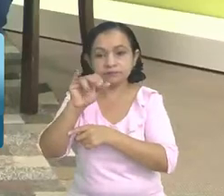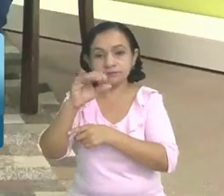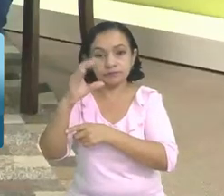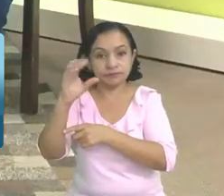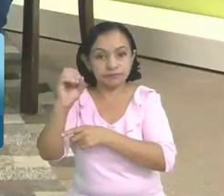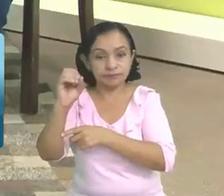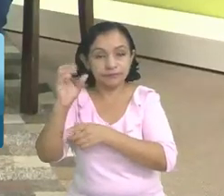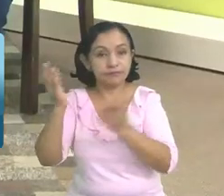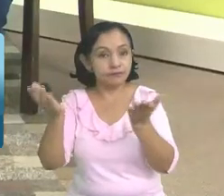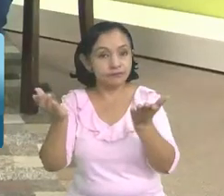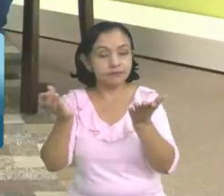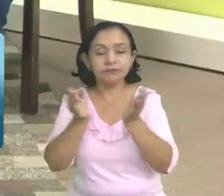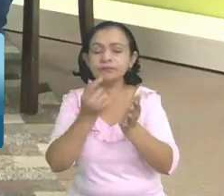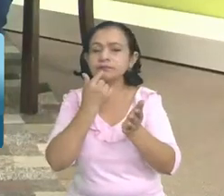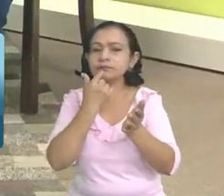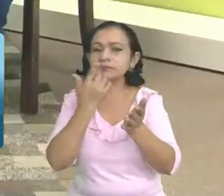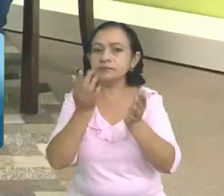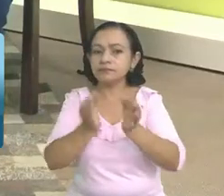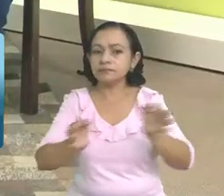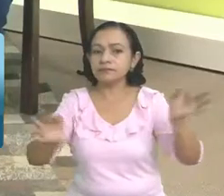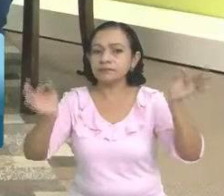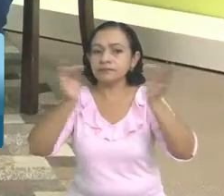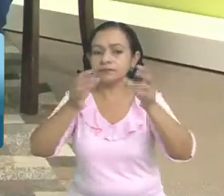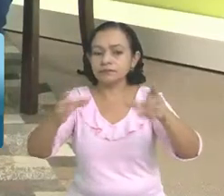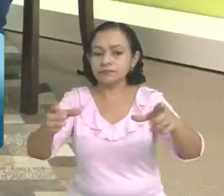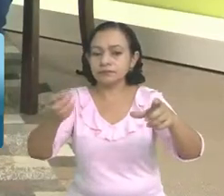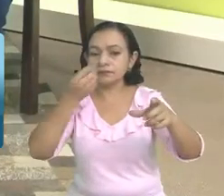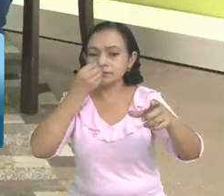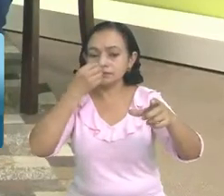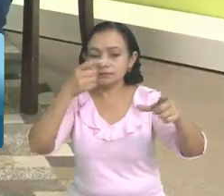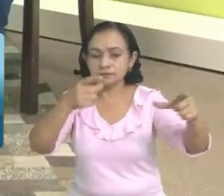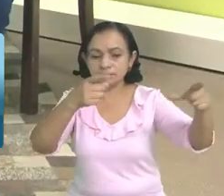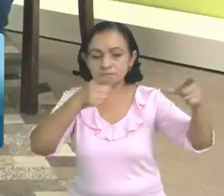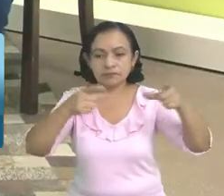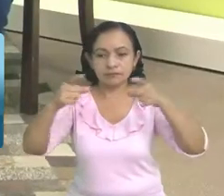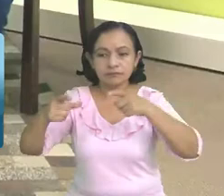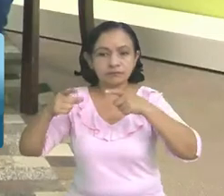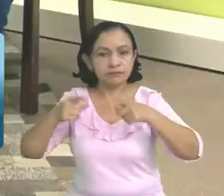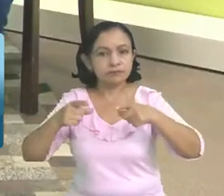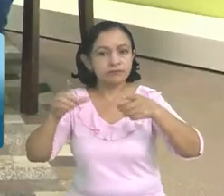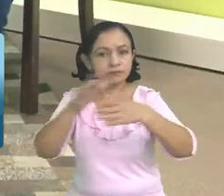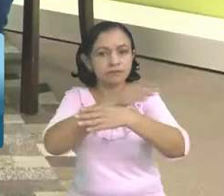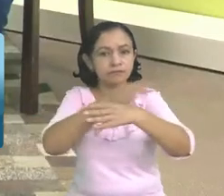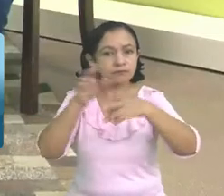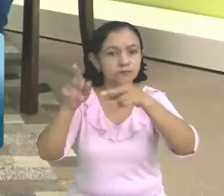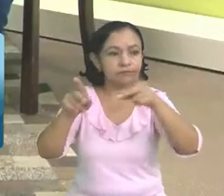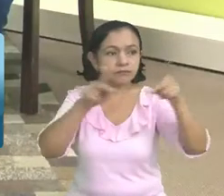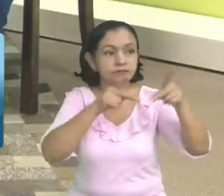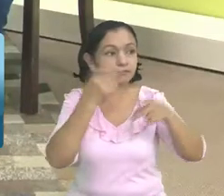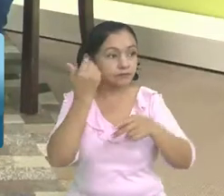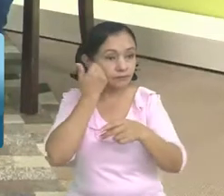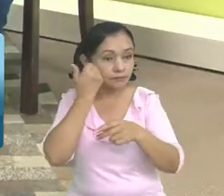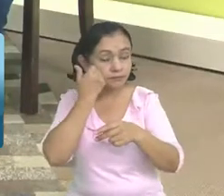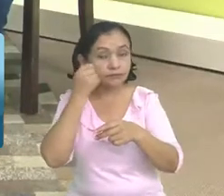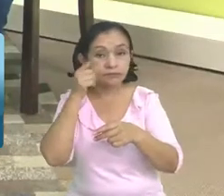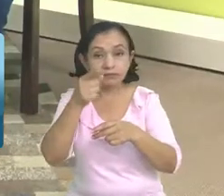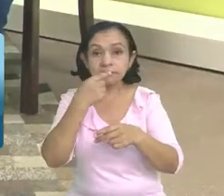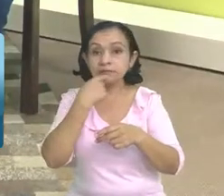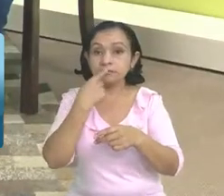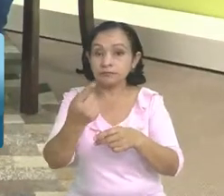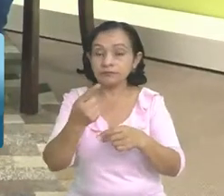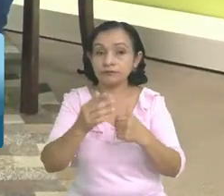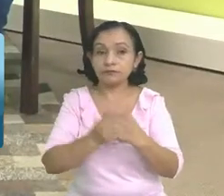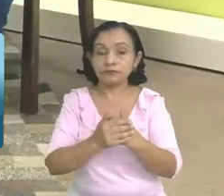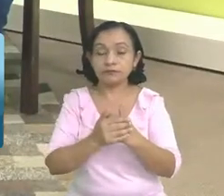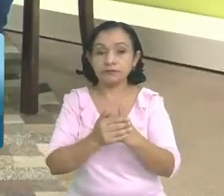crónicas? ¿Por qué es importante la alimentación en estos tipos de pacientes? Que usted me bien dijo, no solamente